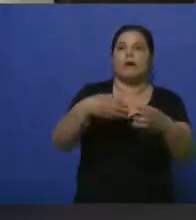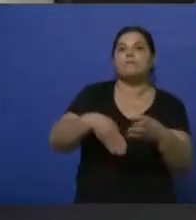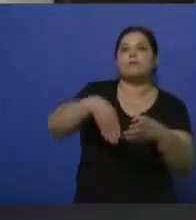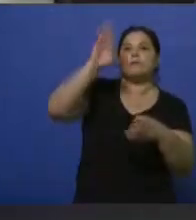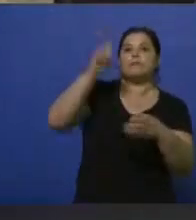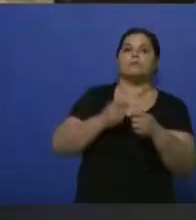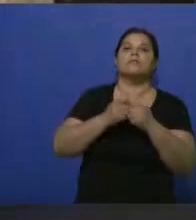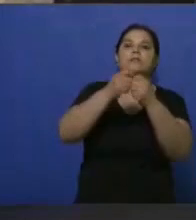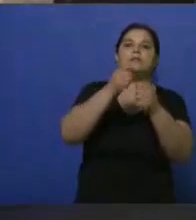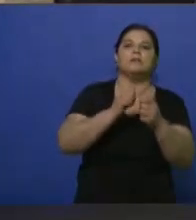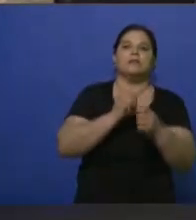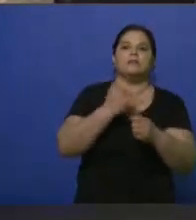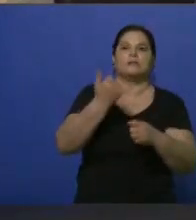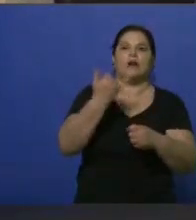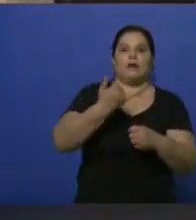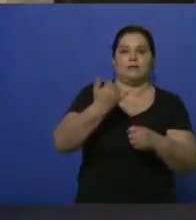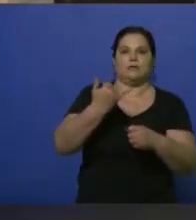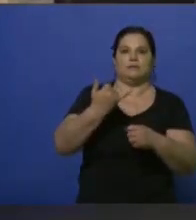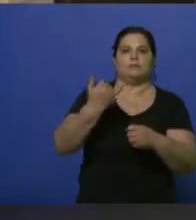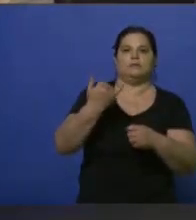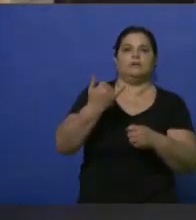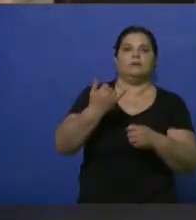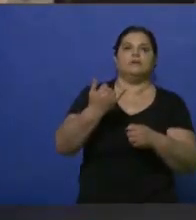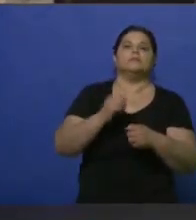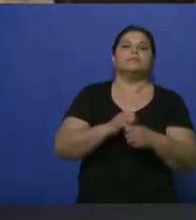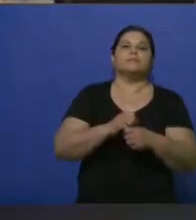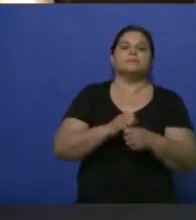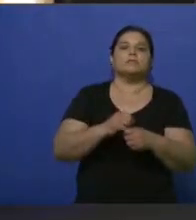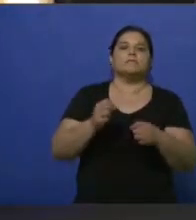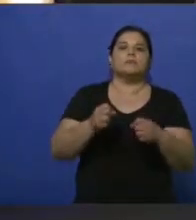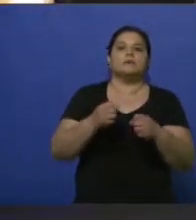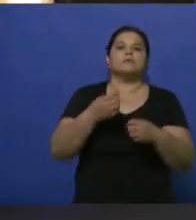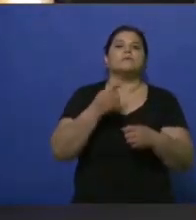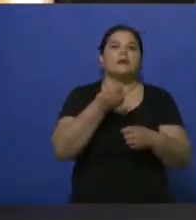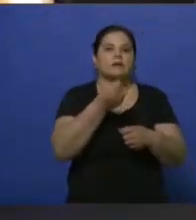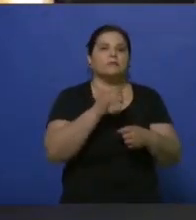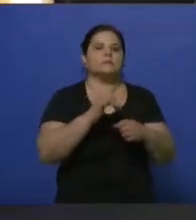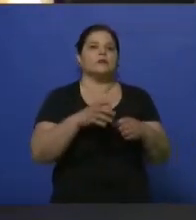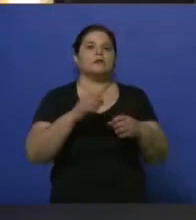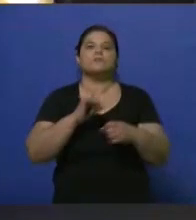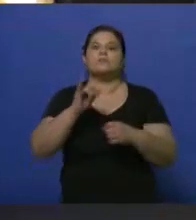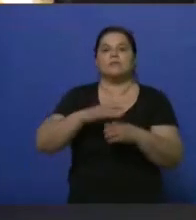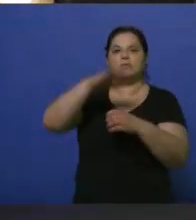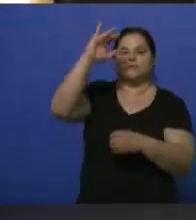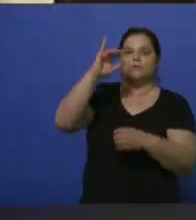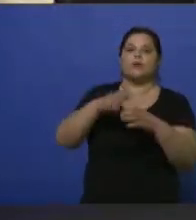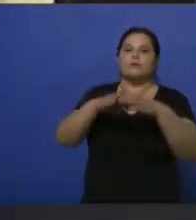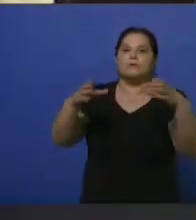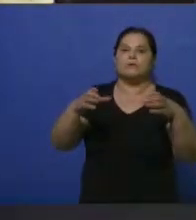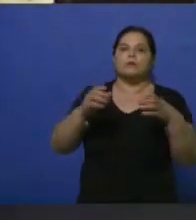directo. Cuando me hablas de mayorista, ¿me estás hablando del productor un también? Distribuidor. Es un distribuidor, no, o sea, que el que subió. ¿Y el